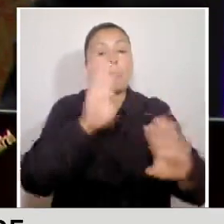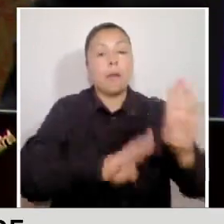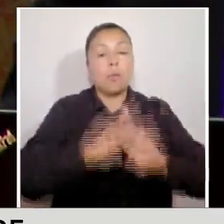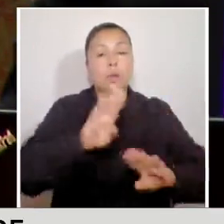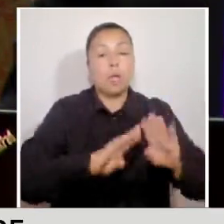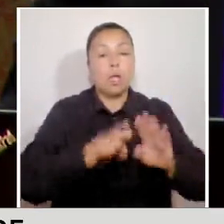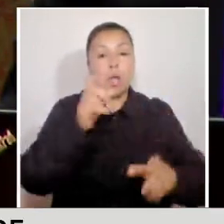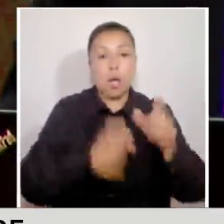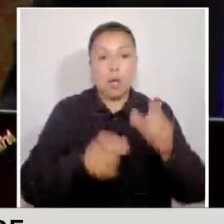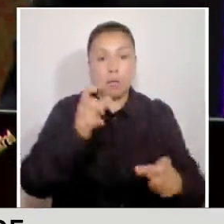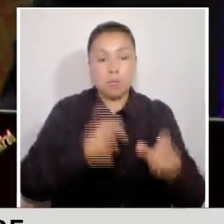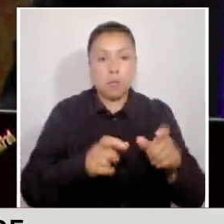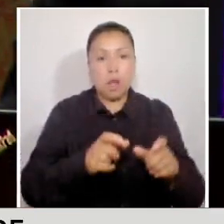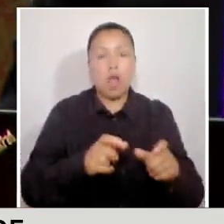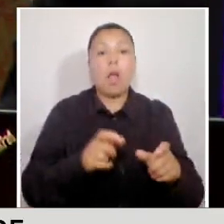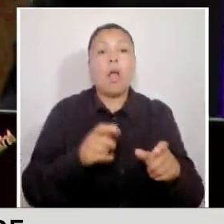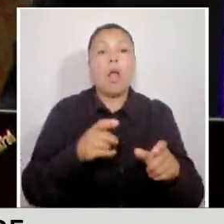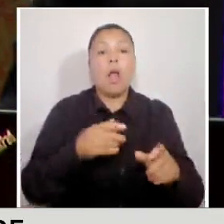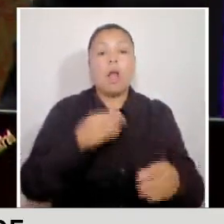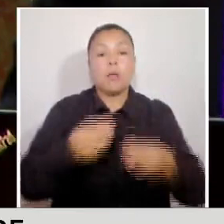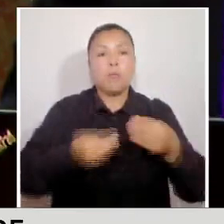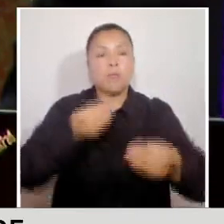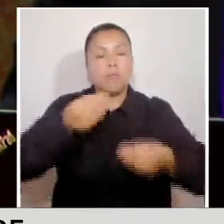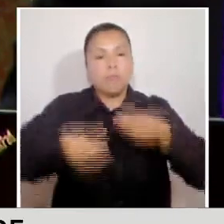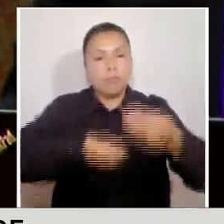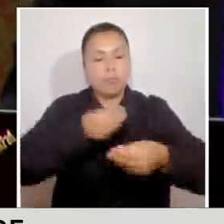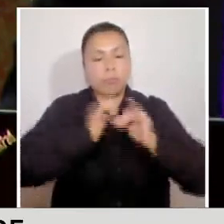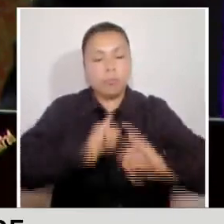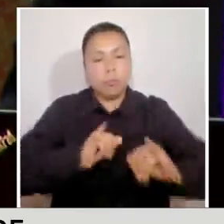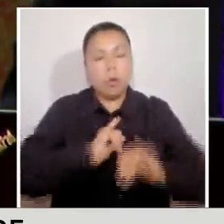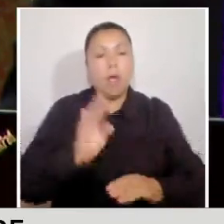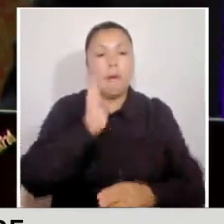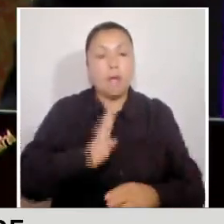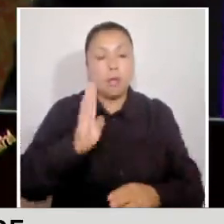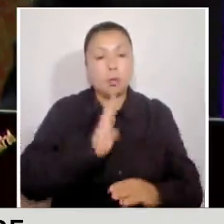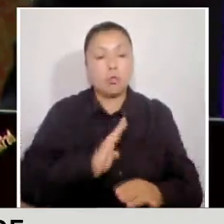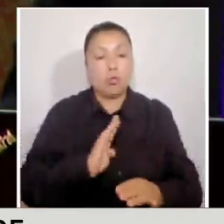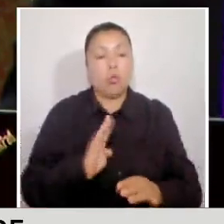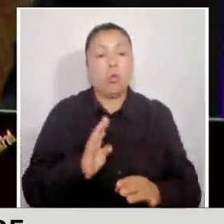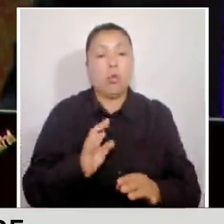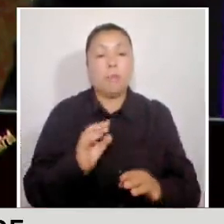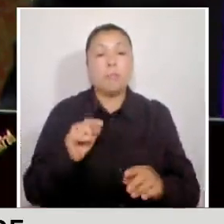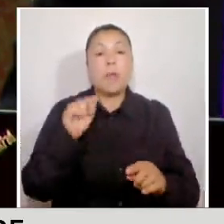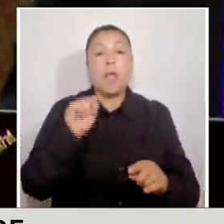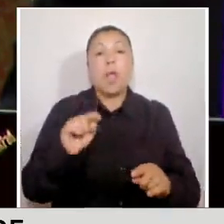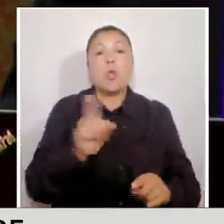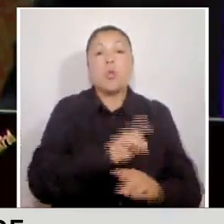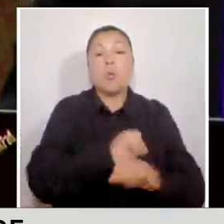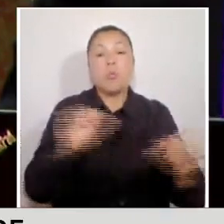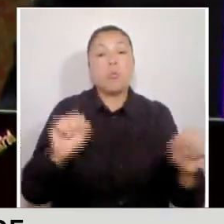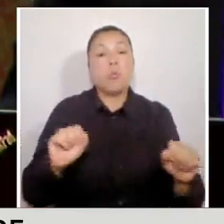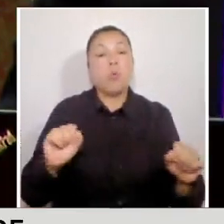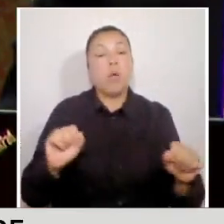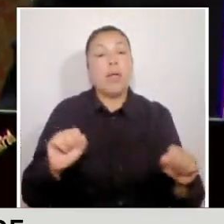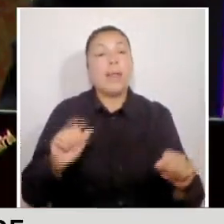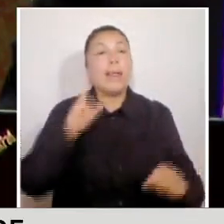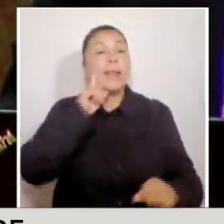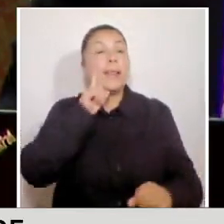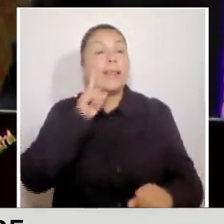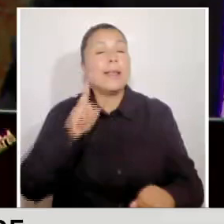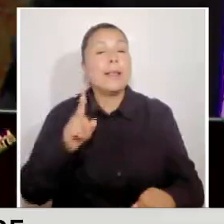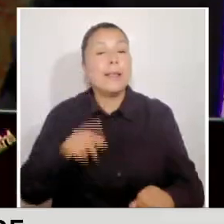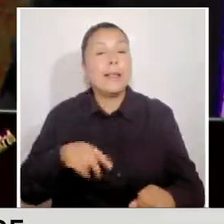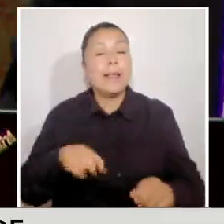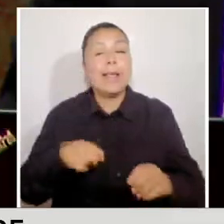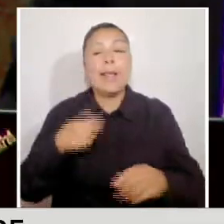personas que aporten información y fueren beneficiarias con la recompensa no podrán gozar de esta recompensa los empleados